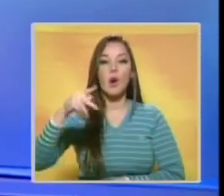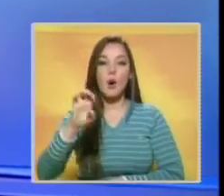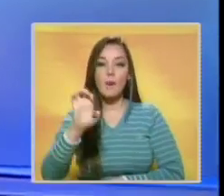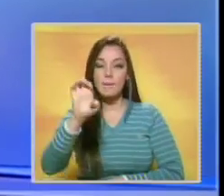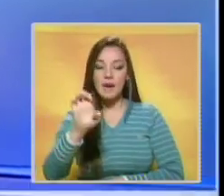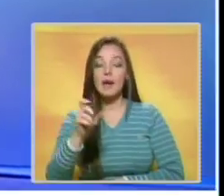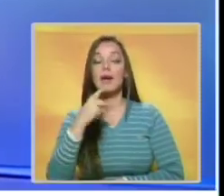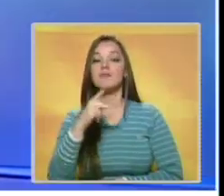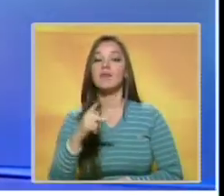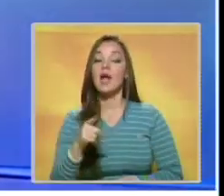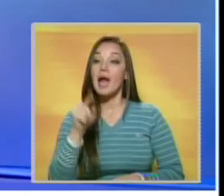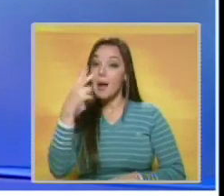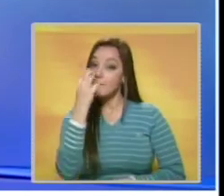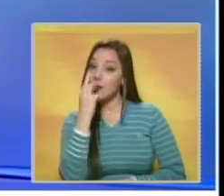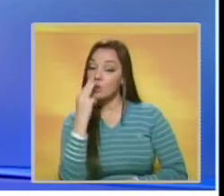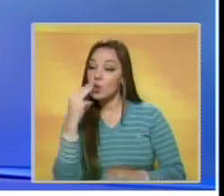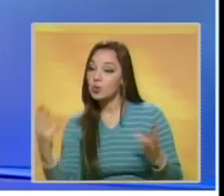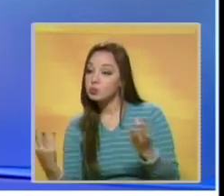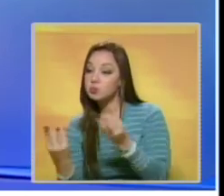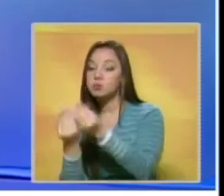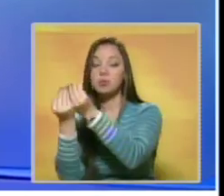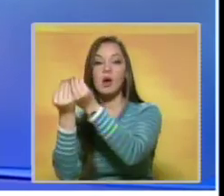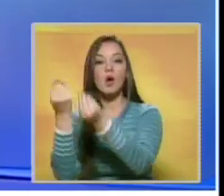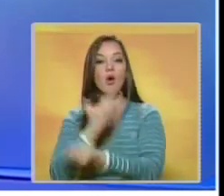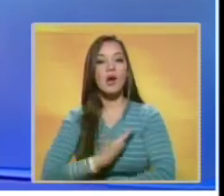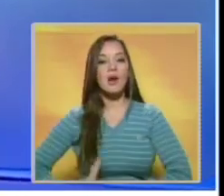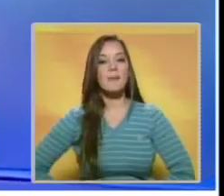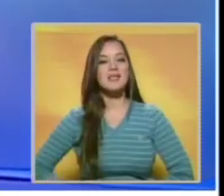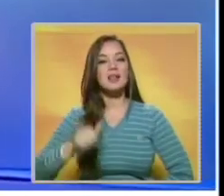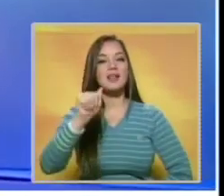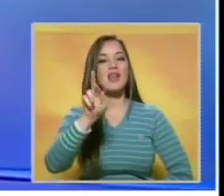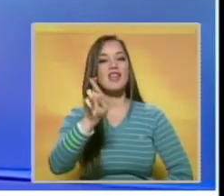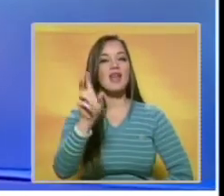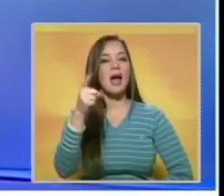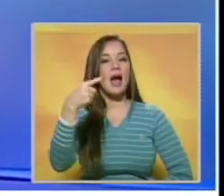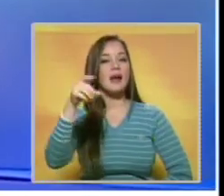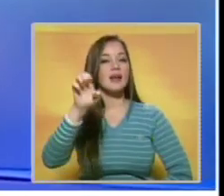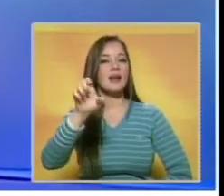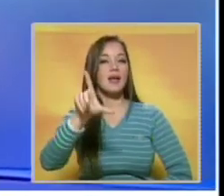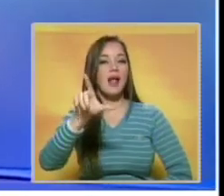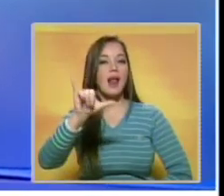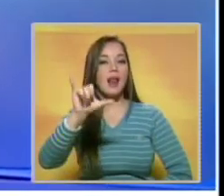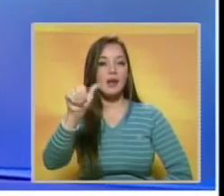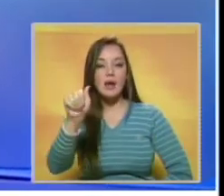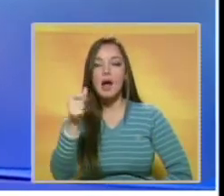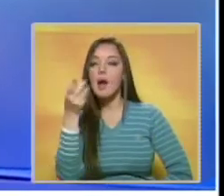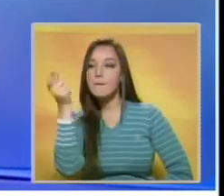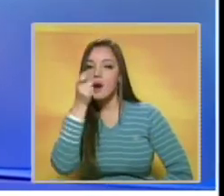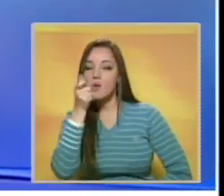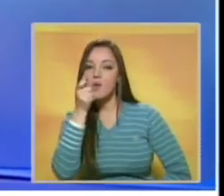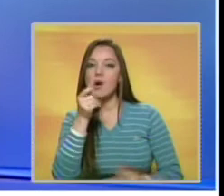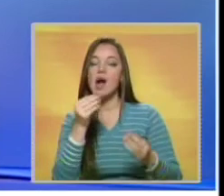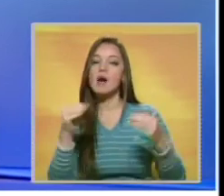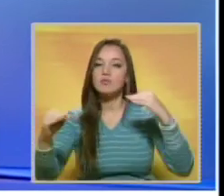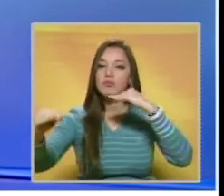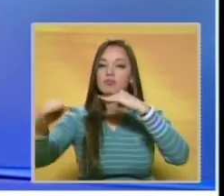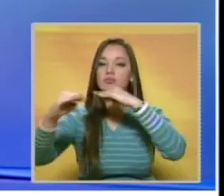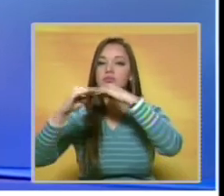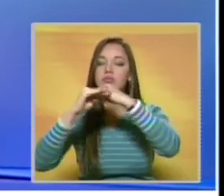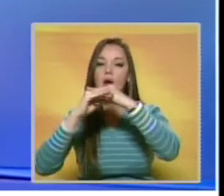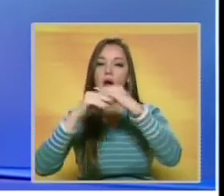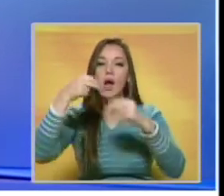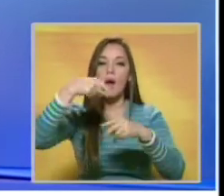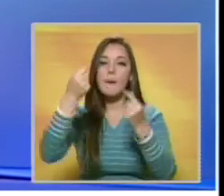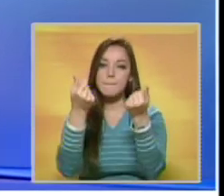el primer ministro de ese país con el objetivo de llegar a un consenso para estabilizar el precio del barril de petróleo. Endrina